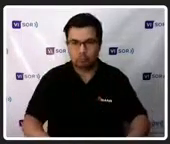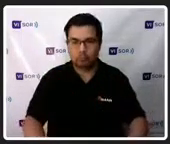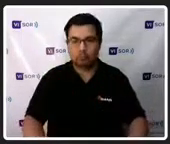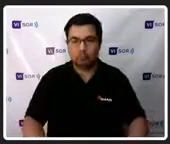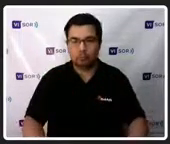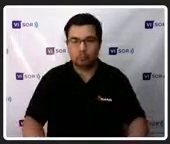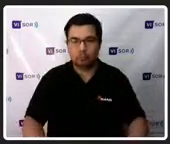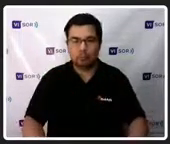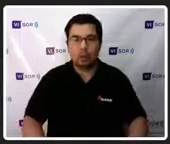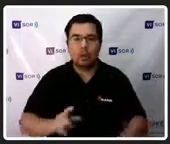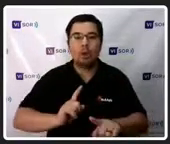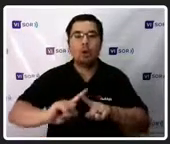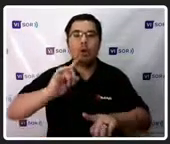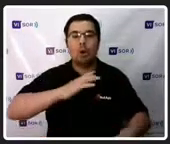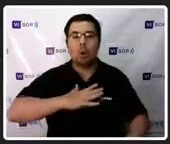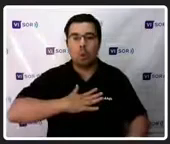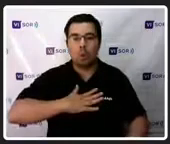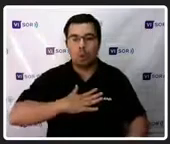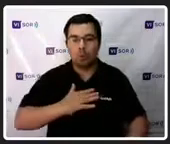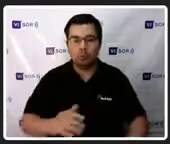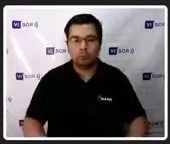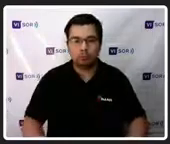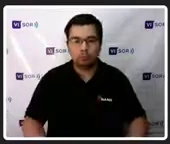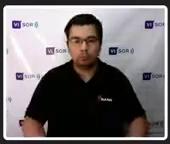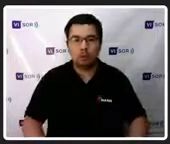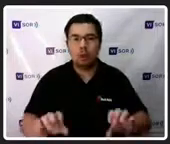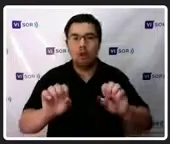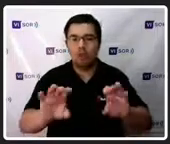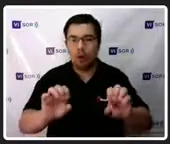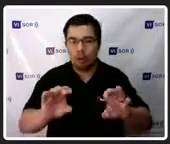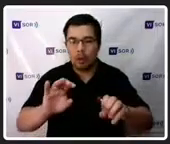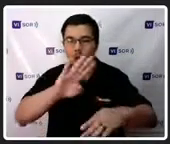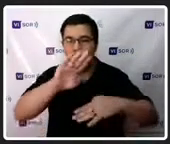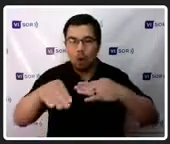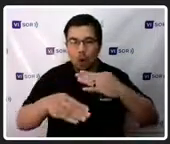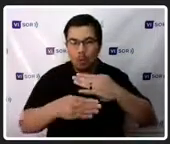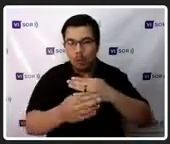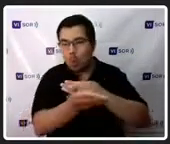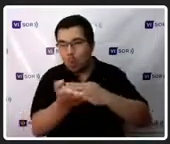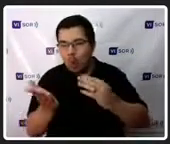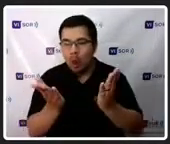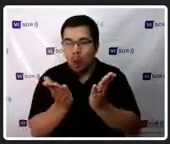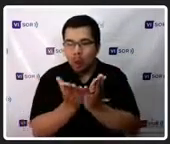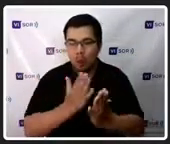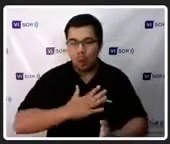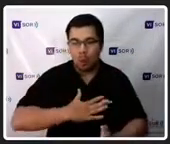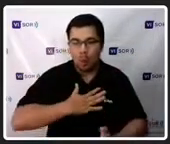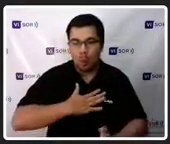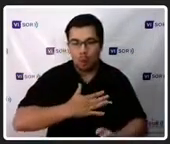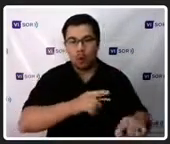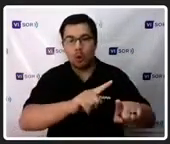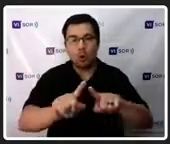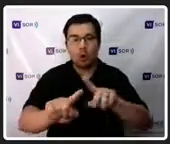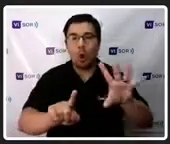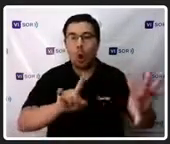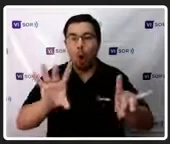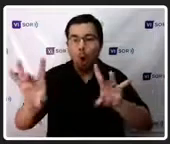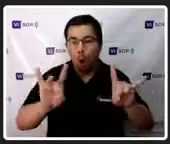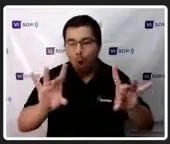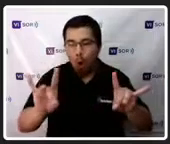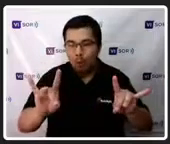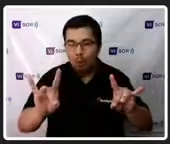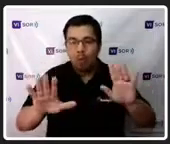los estudiantes, que es la formación complementaria, que son todos aquellos optativos que los estudiantes pueden, ¿no es cierto?, escoger de acuerdo a sus